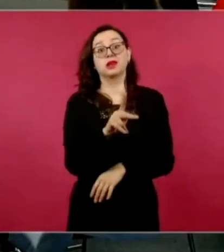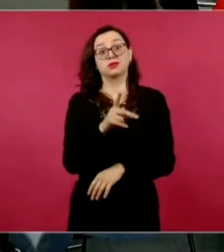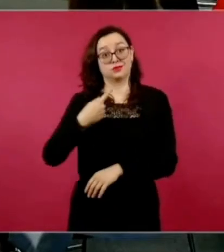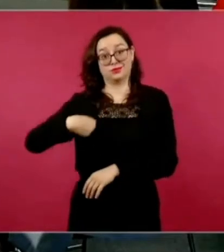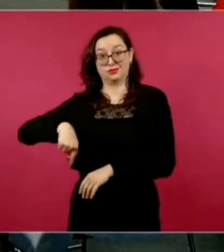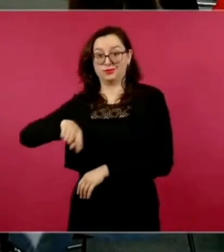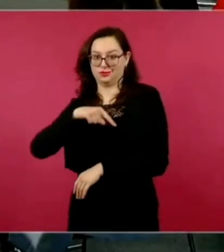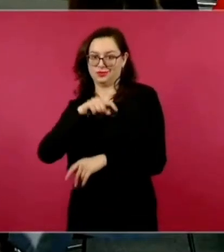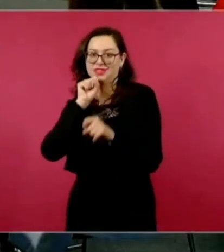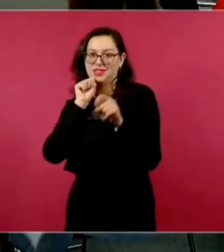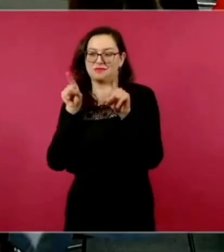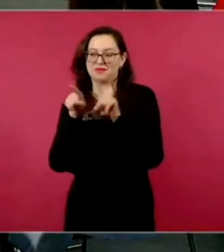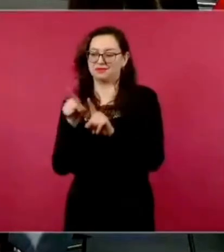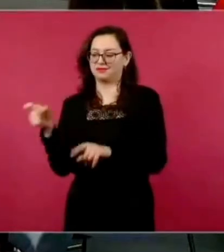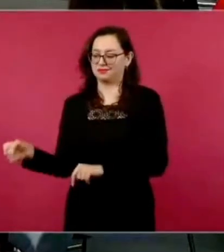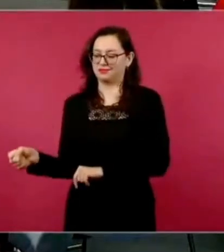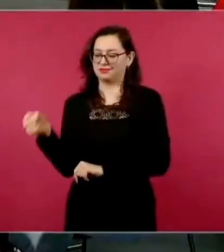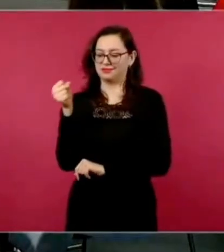internacionalista,